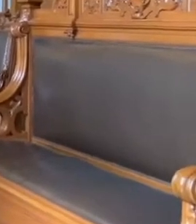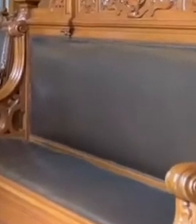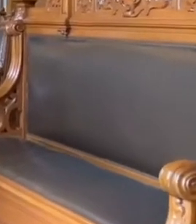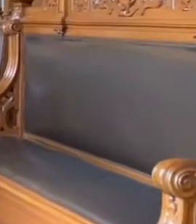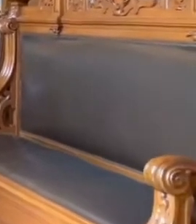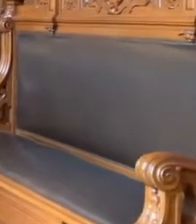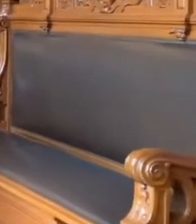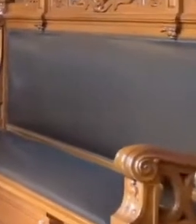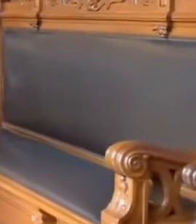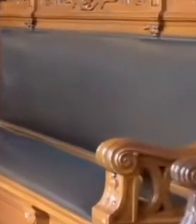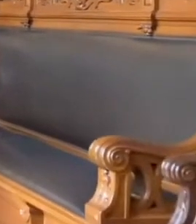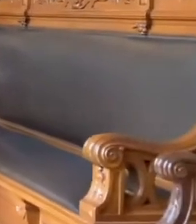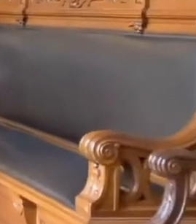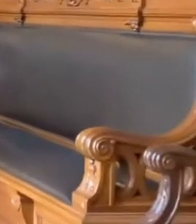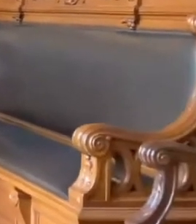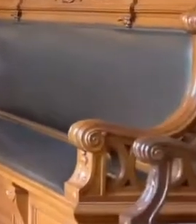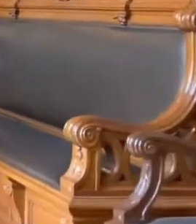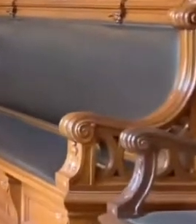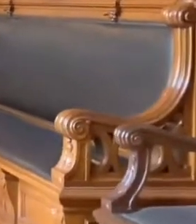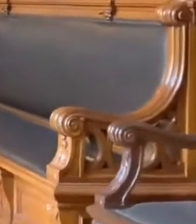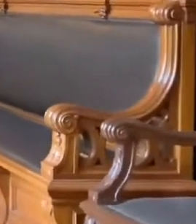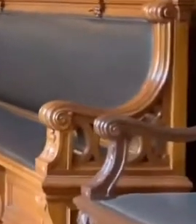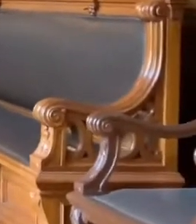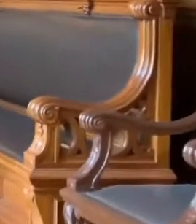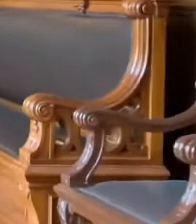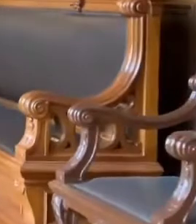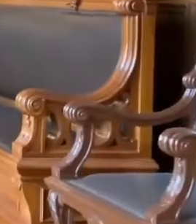enviaron mensajes,